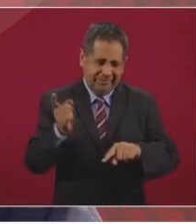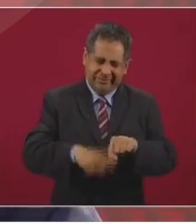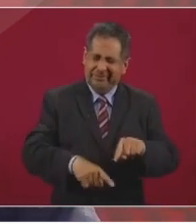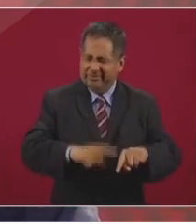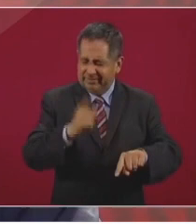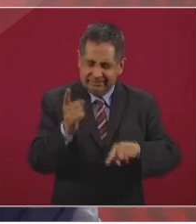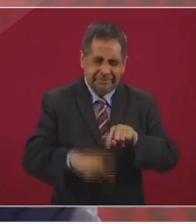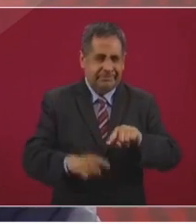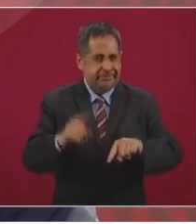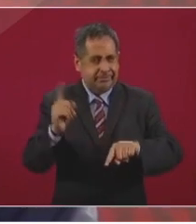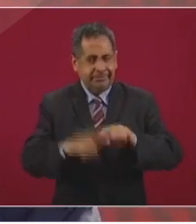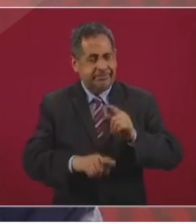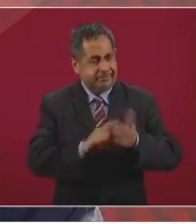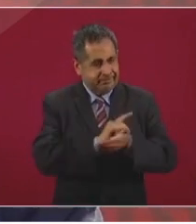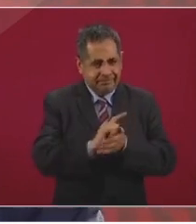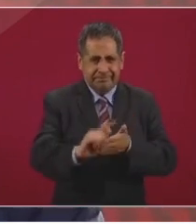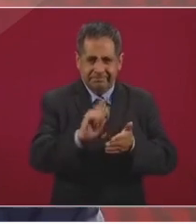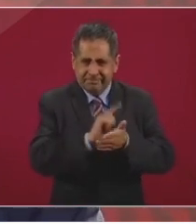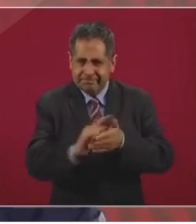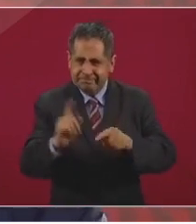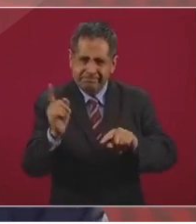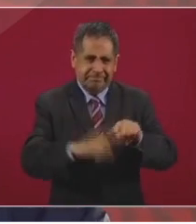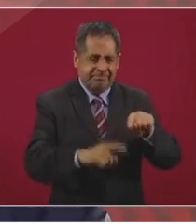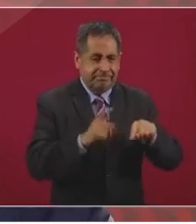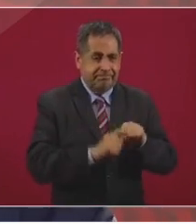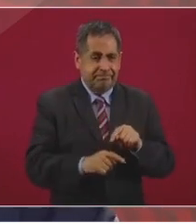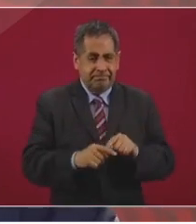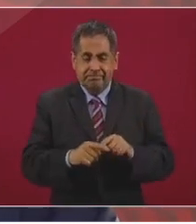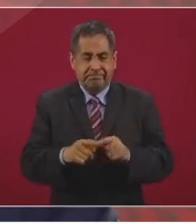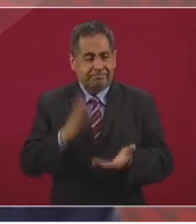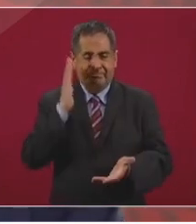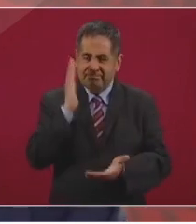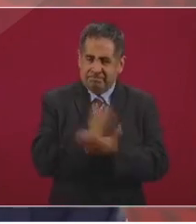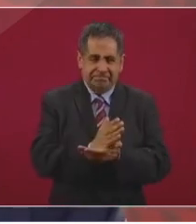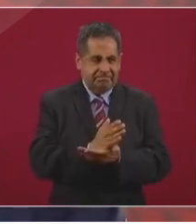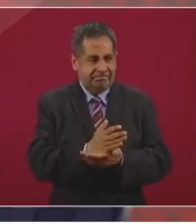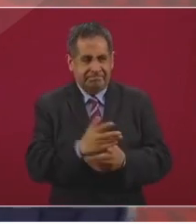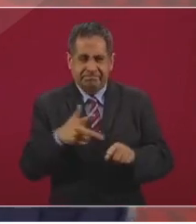seguir y hay que cortar de tajo